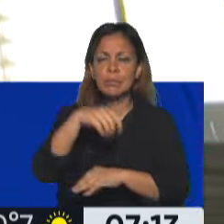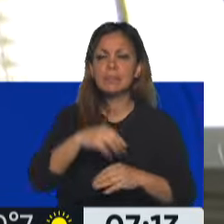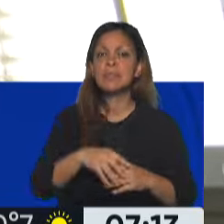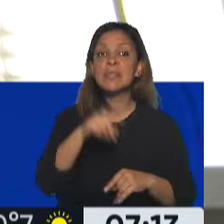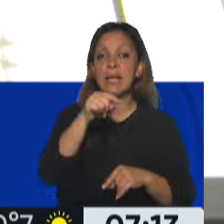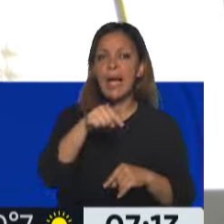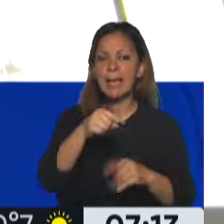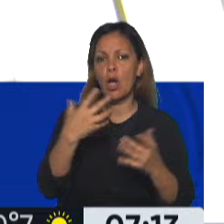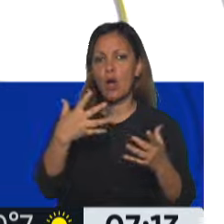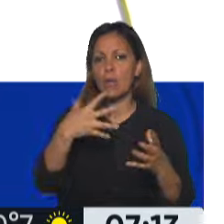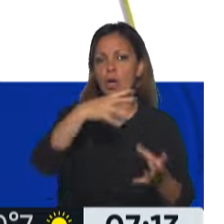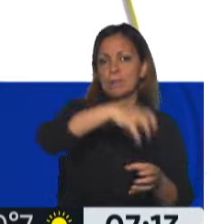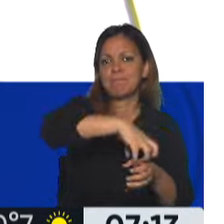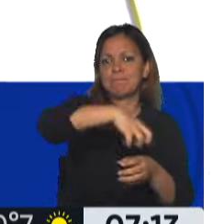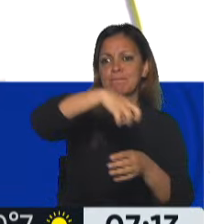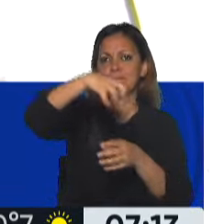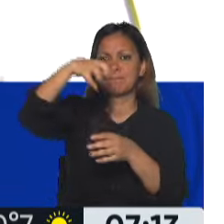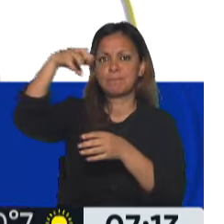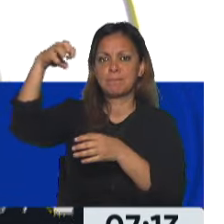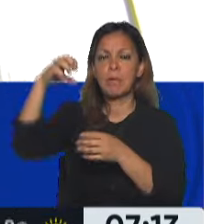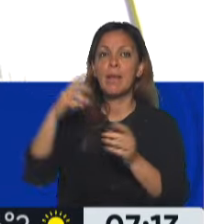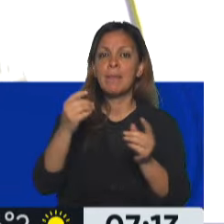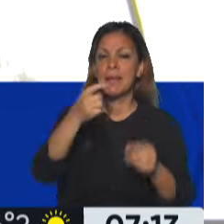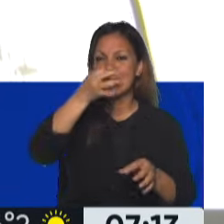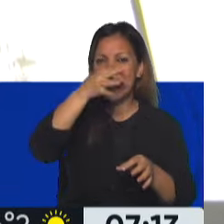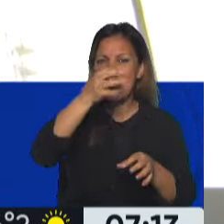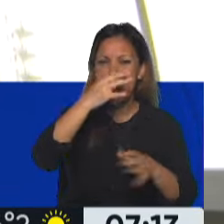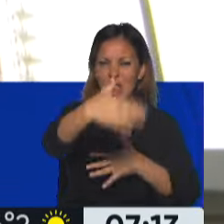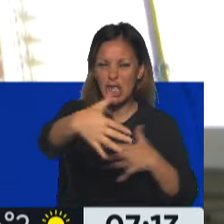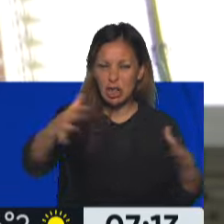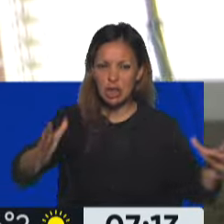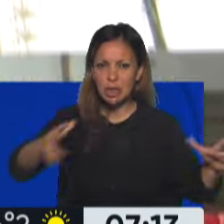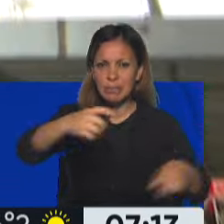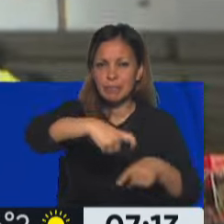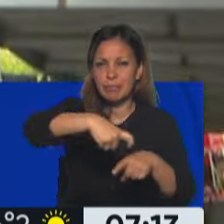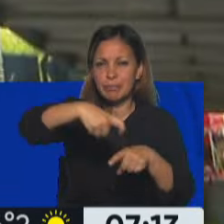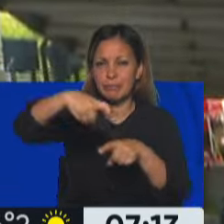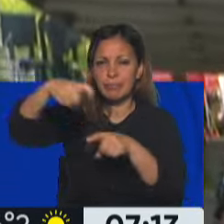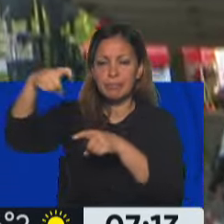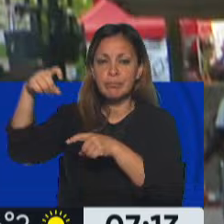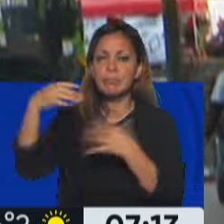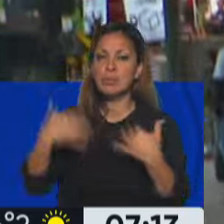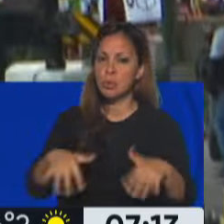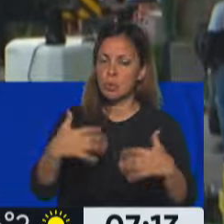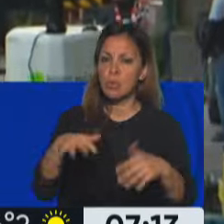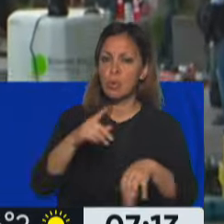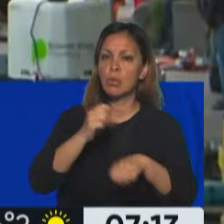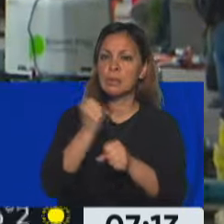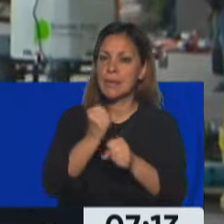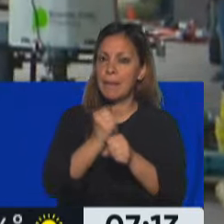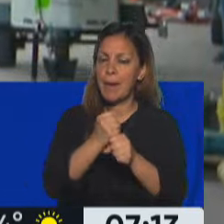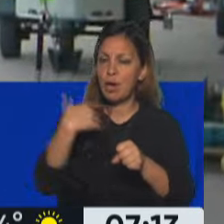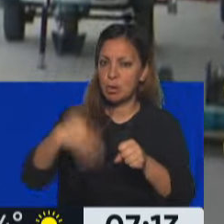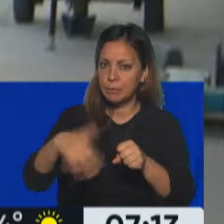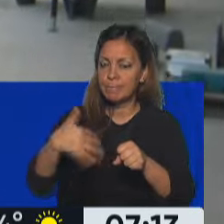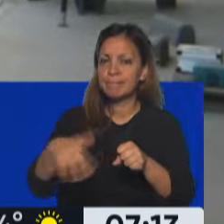supuesto, partes enormes de hormigón de este lugar. Es un trabajo, Flor, contrarreloj que están haciendo, es un